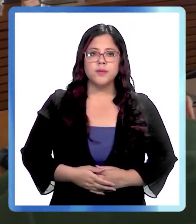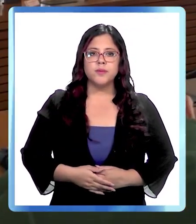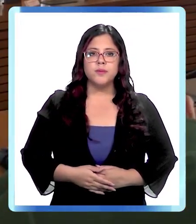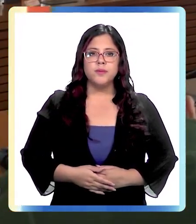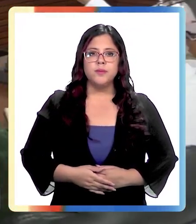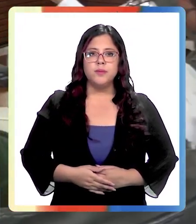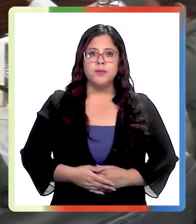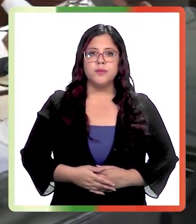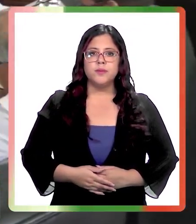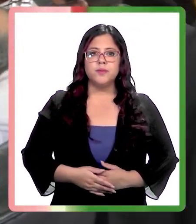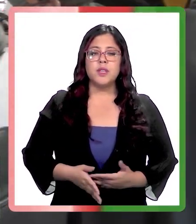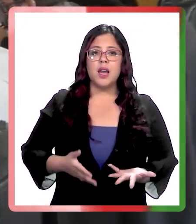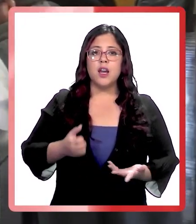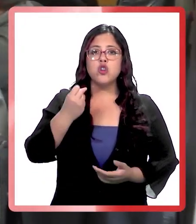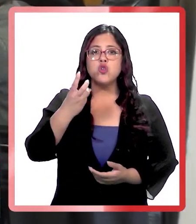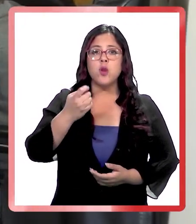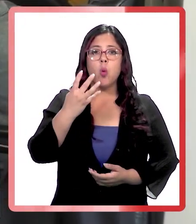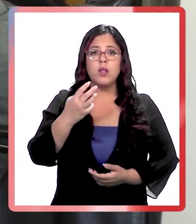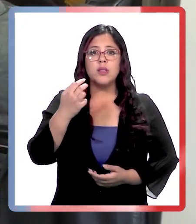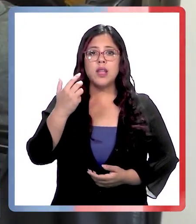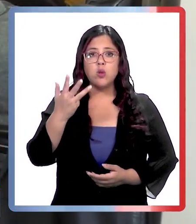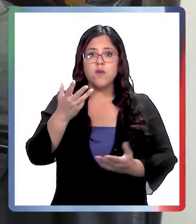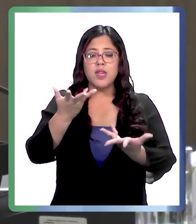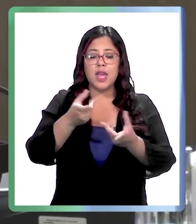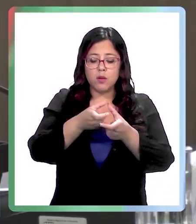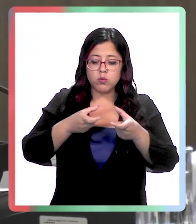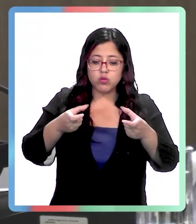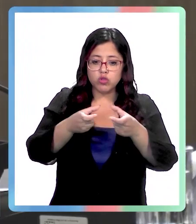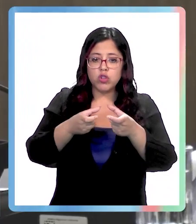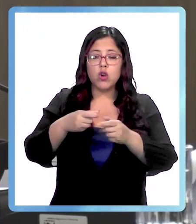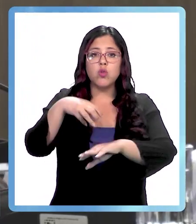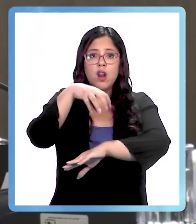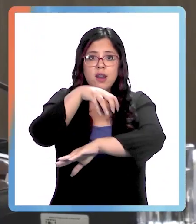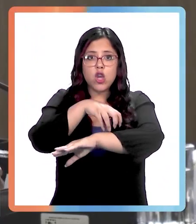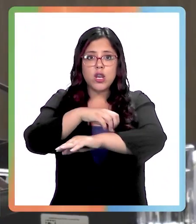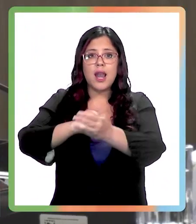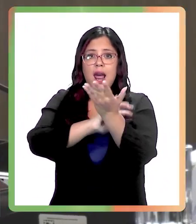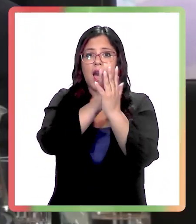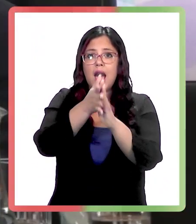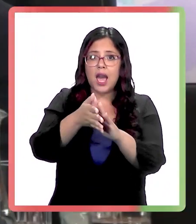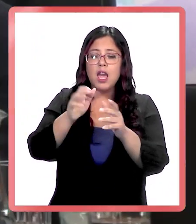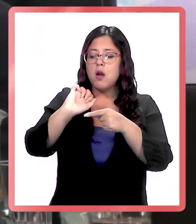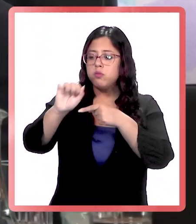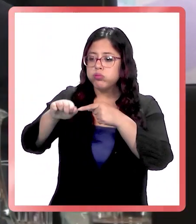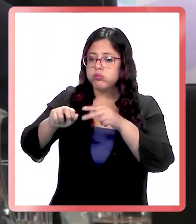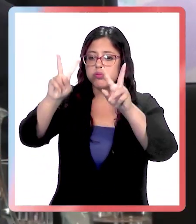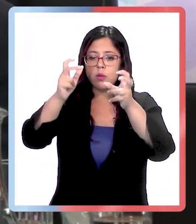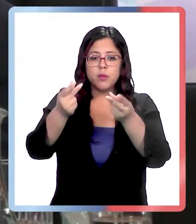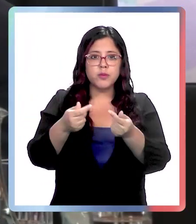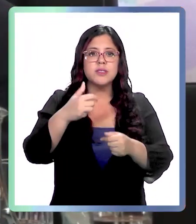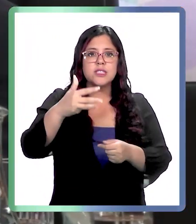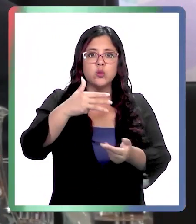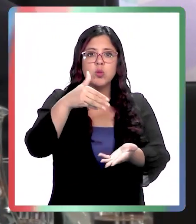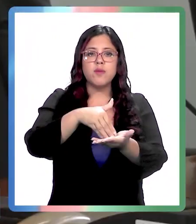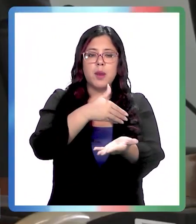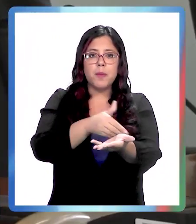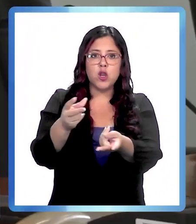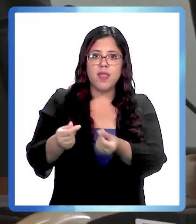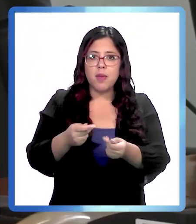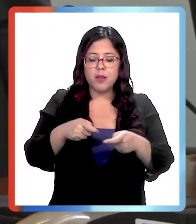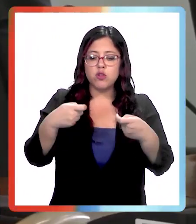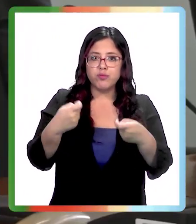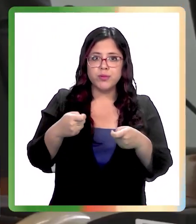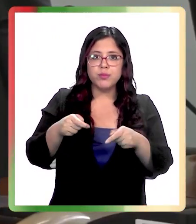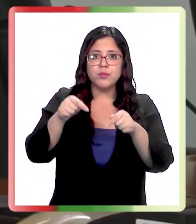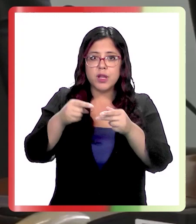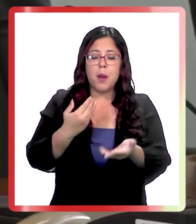Durante la sesión ordinaria número 49 del Consejo Regional de la Araucanía, se aprobaron múltiples iniciativas que representan una inversión total de 19 mil millones de pesos.